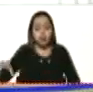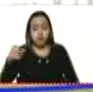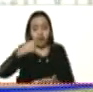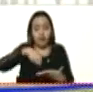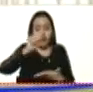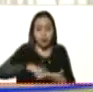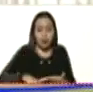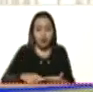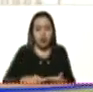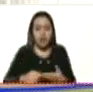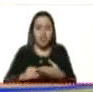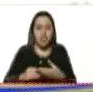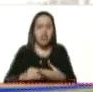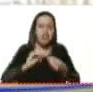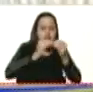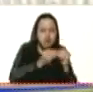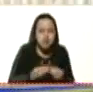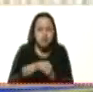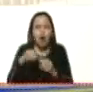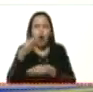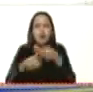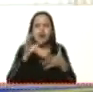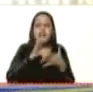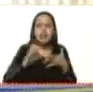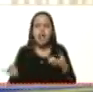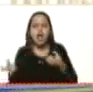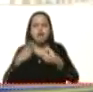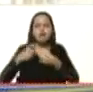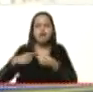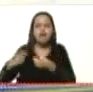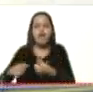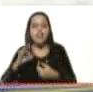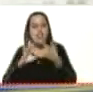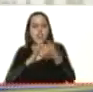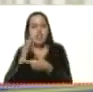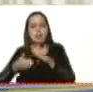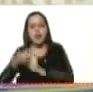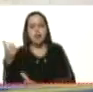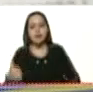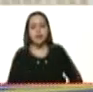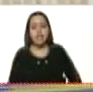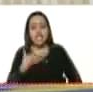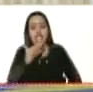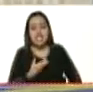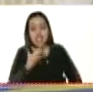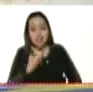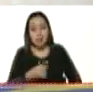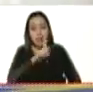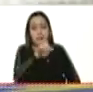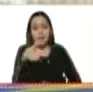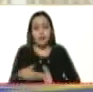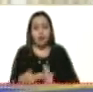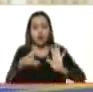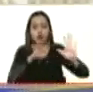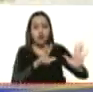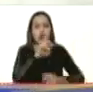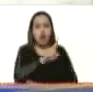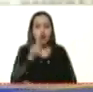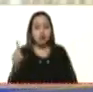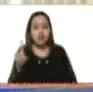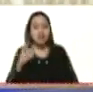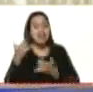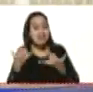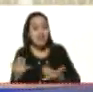estrategia para sumar a las 3 restantes. En diciembre de 1811 ya la patria tiene una